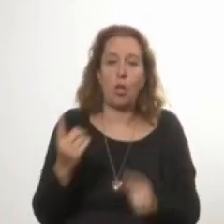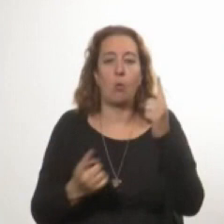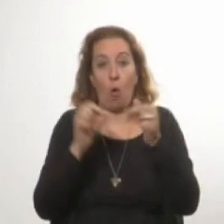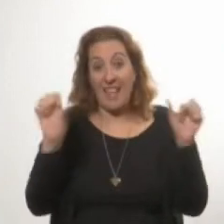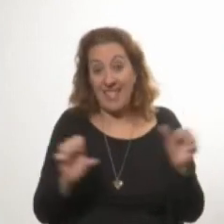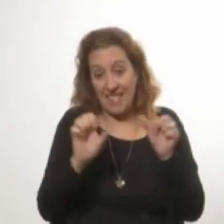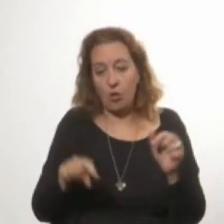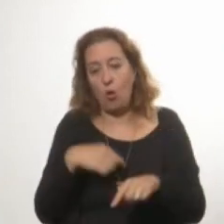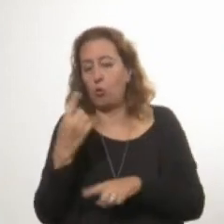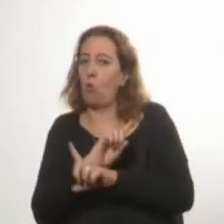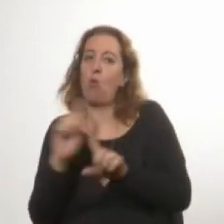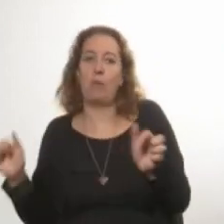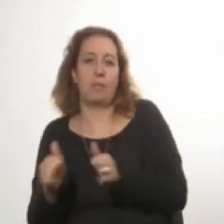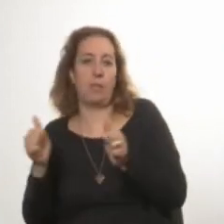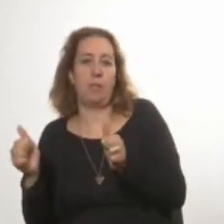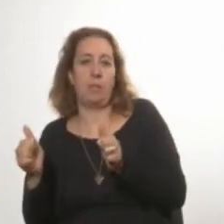y otros por omisión,